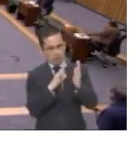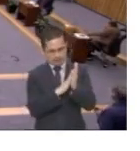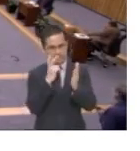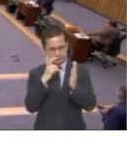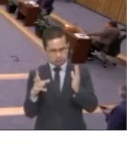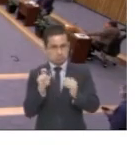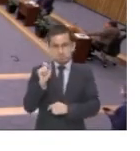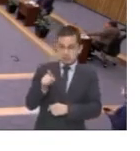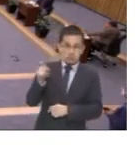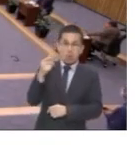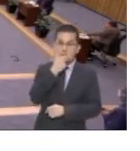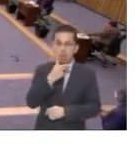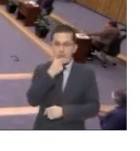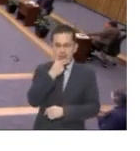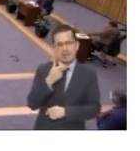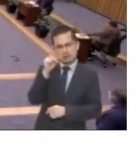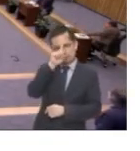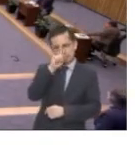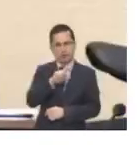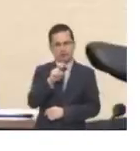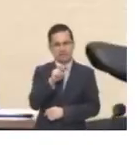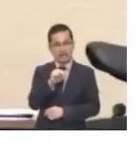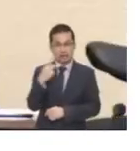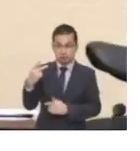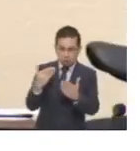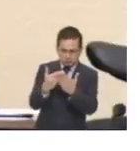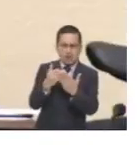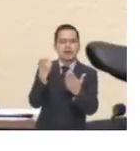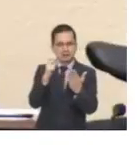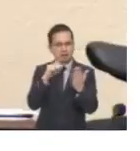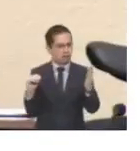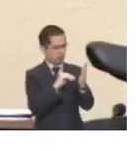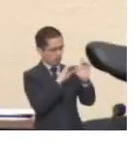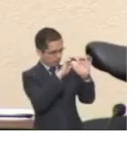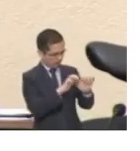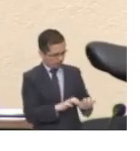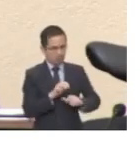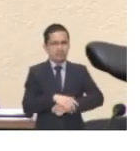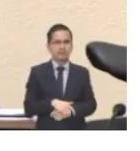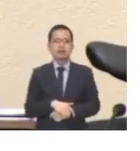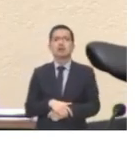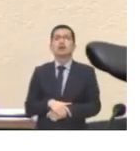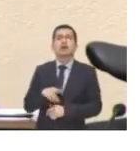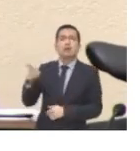democracia imagínate carmen que aplazar una obligación constitucional